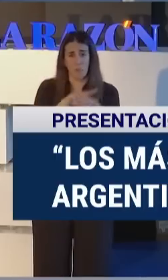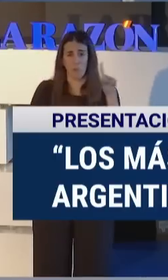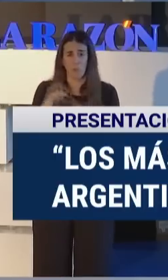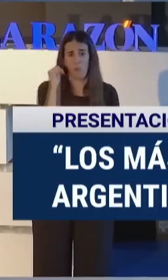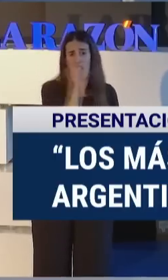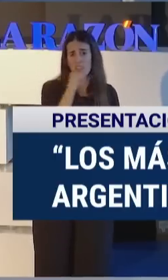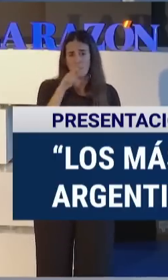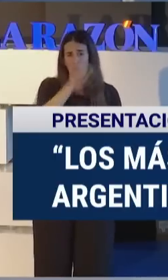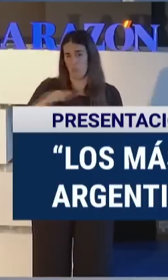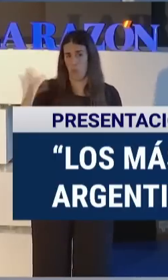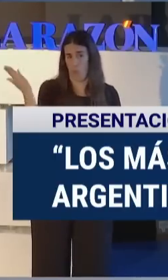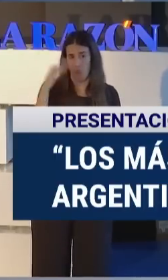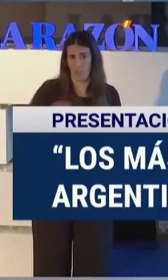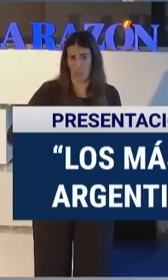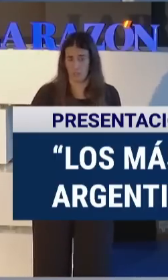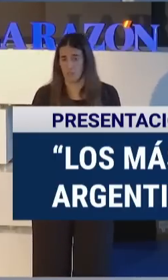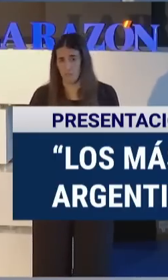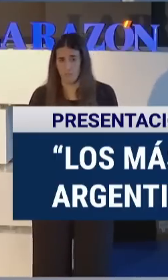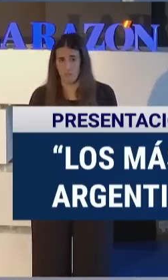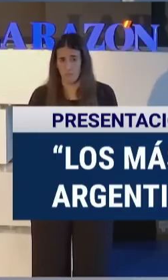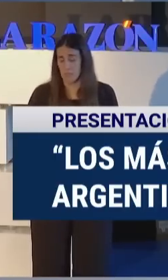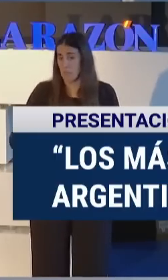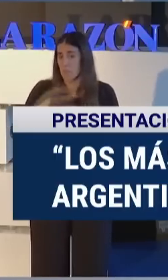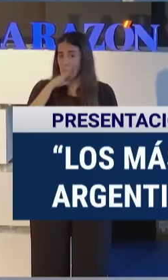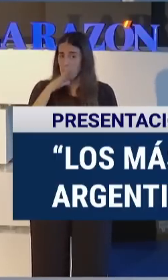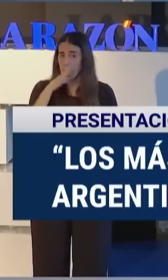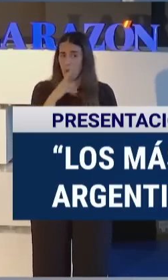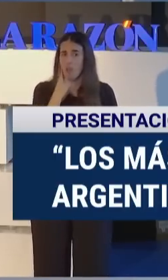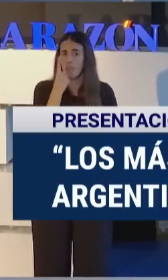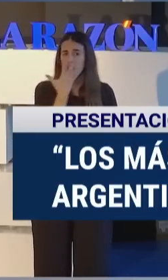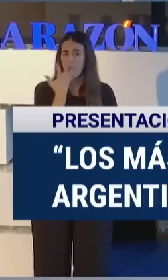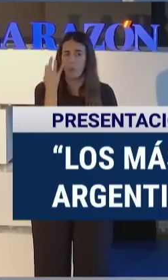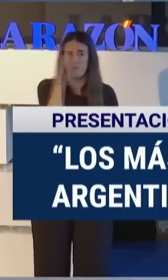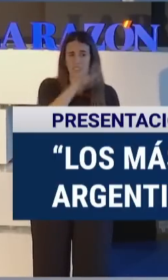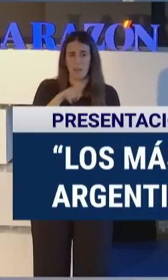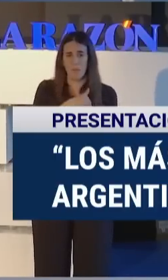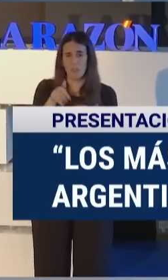gente tampoco, ¿no? Es decir, porque digamos, ellos cargan en su haber 150 millones de muertos.